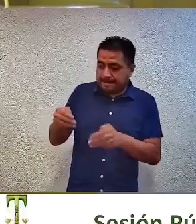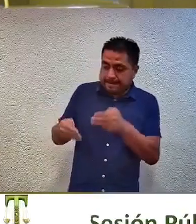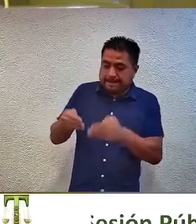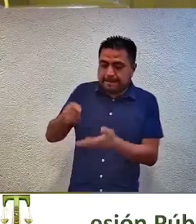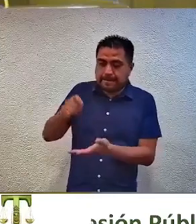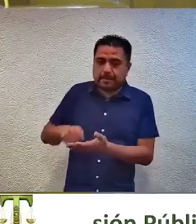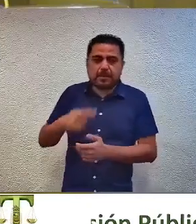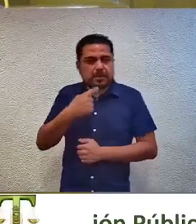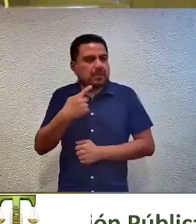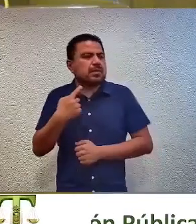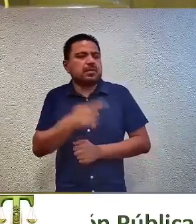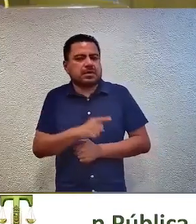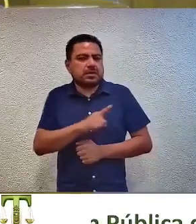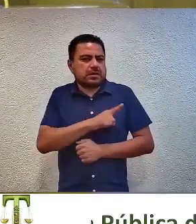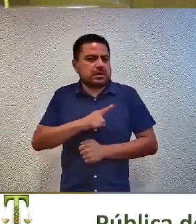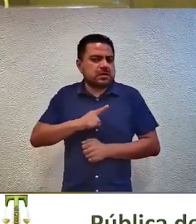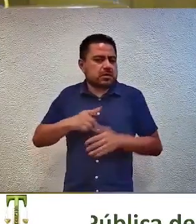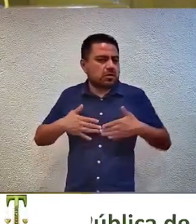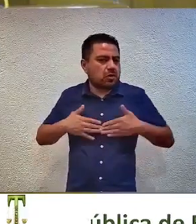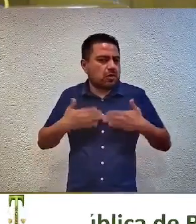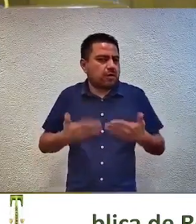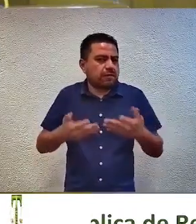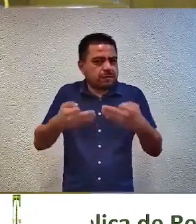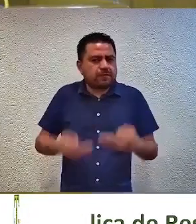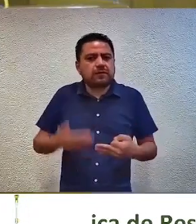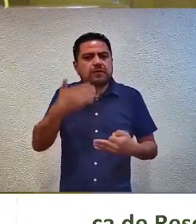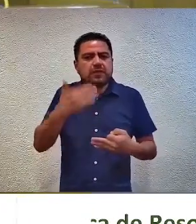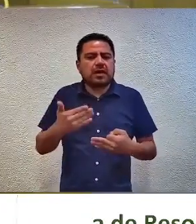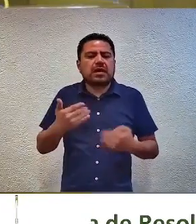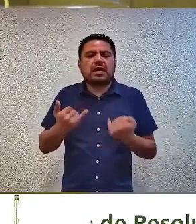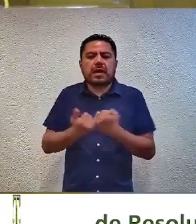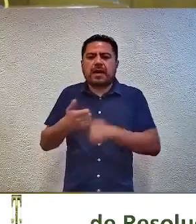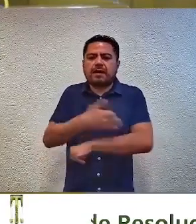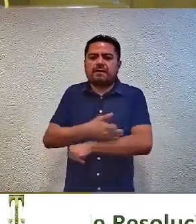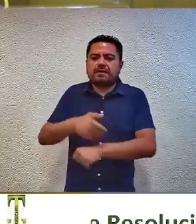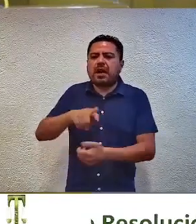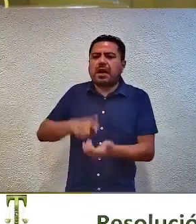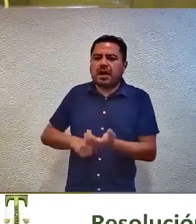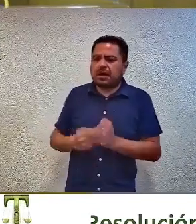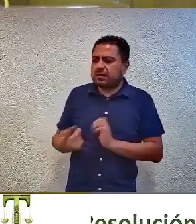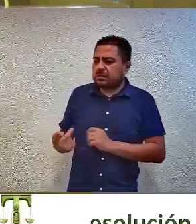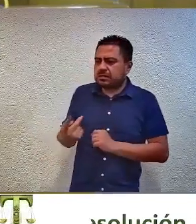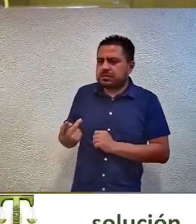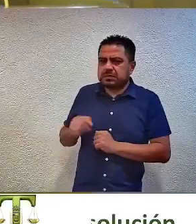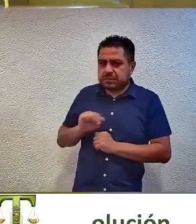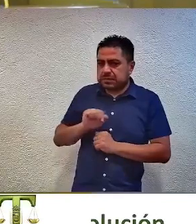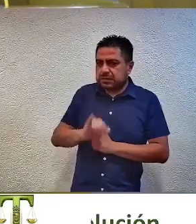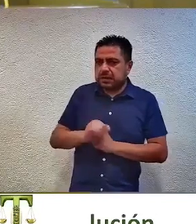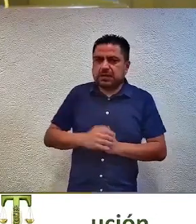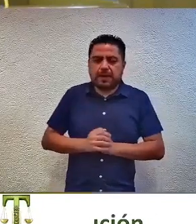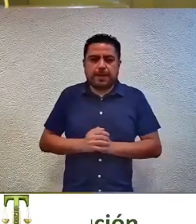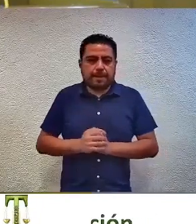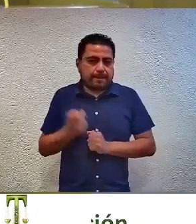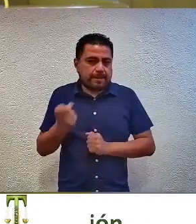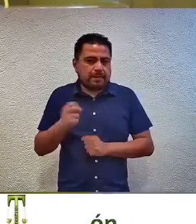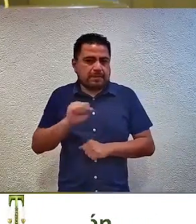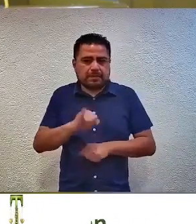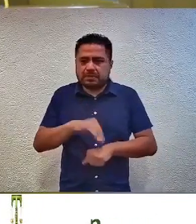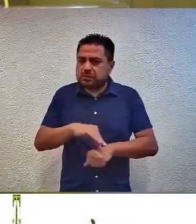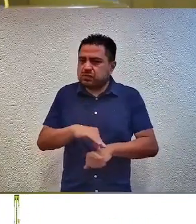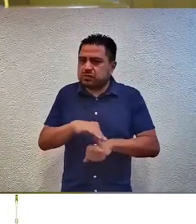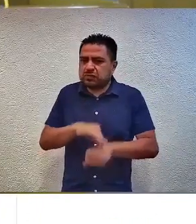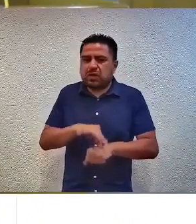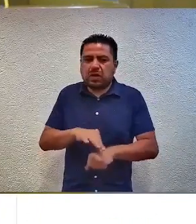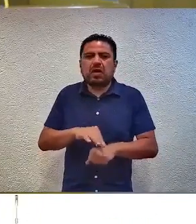promovente declara o confiesa de forma expresa tener parentesco familiar con la citada. En ese sentido, es un hecho evidente que existe